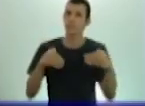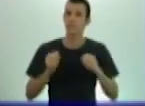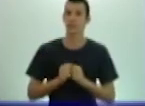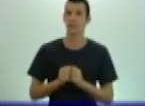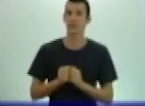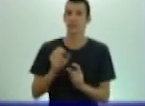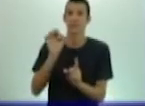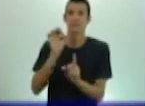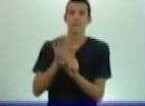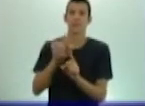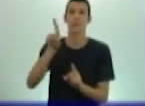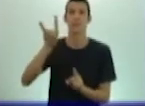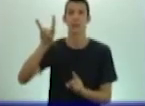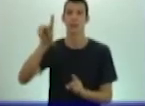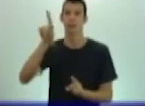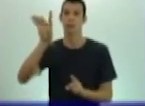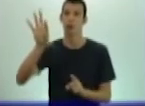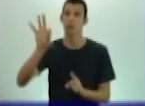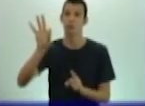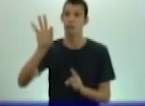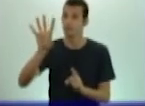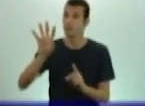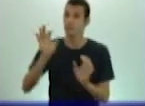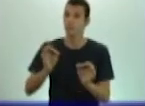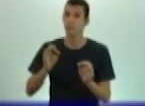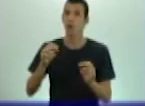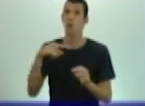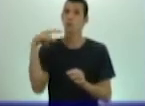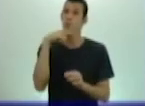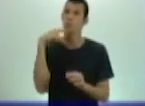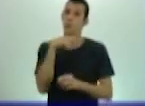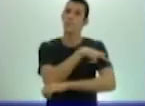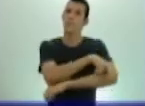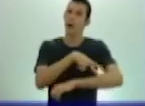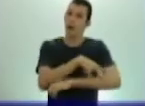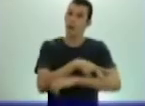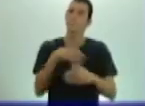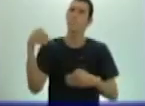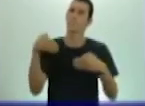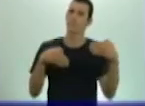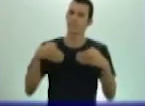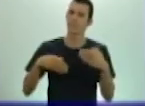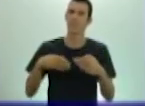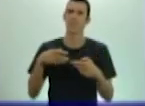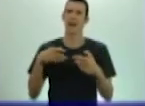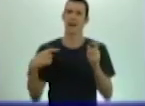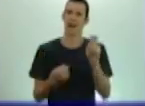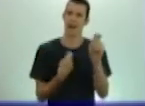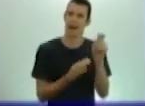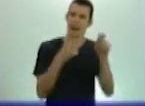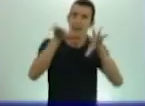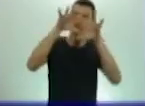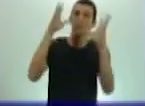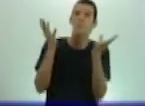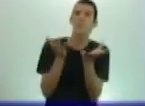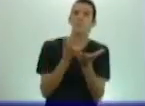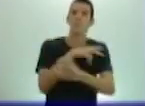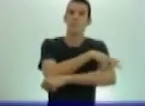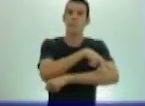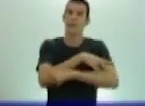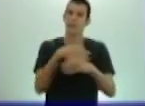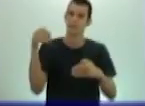Mundial, donde Rusia estaba también incluido. Miren, aquí está Rusia, que formaba parte de